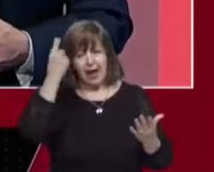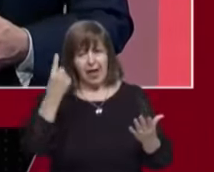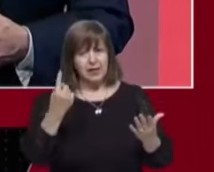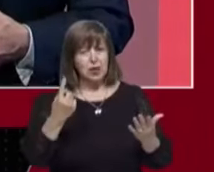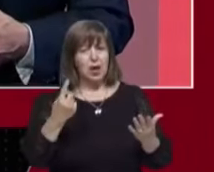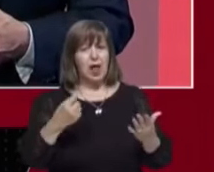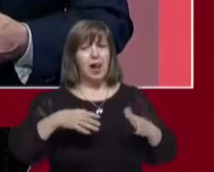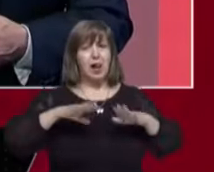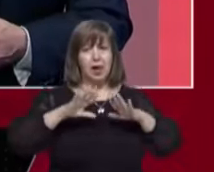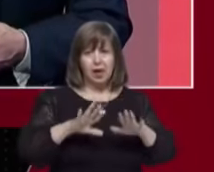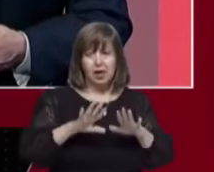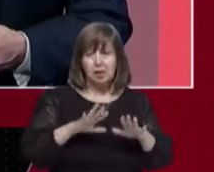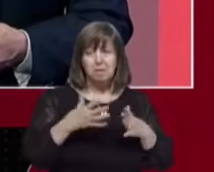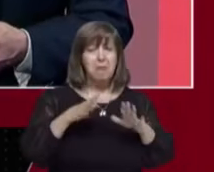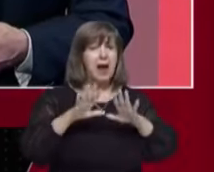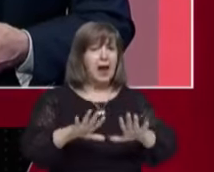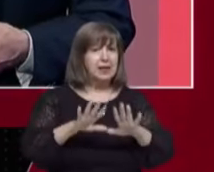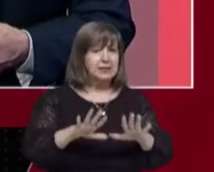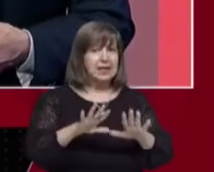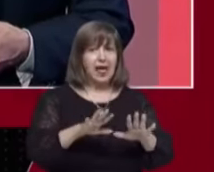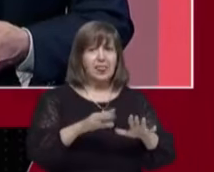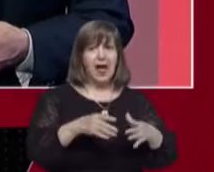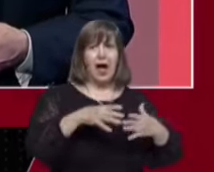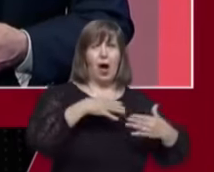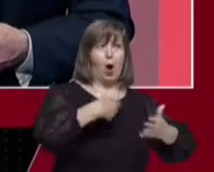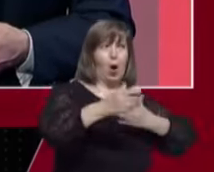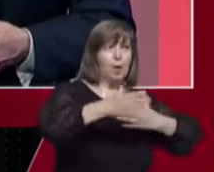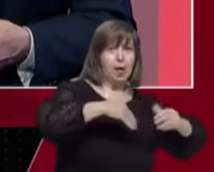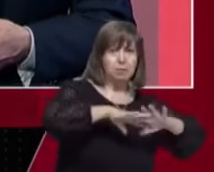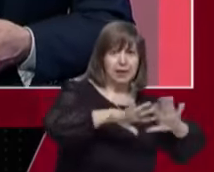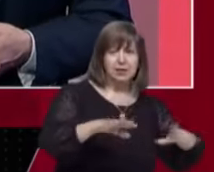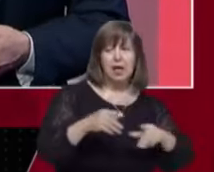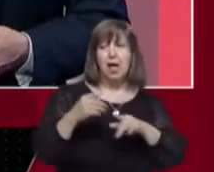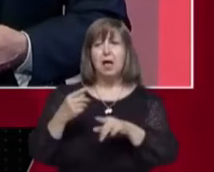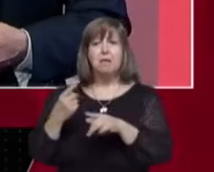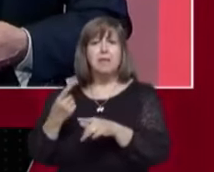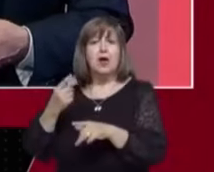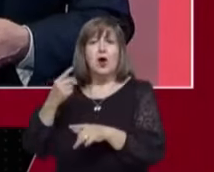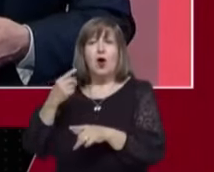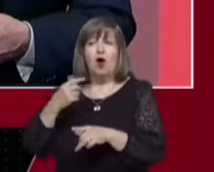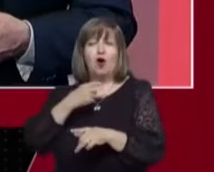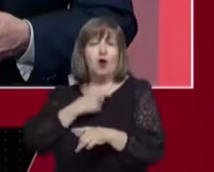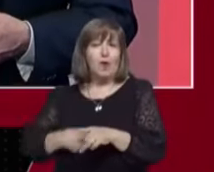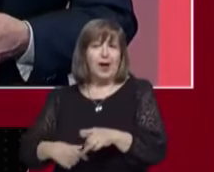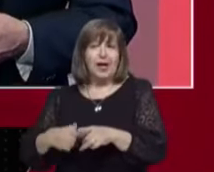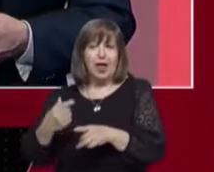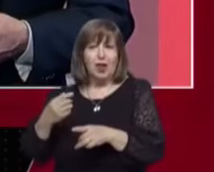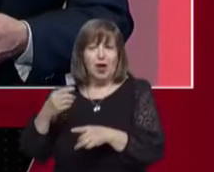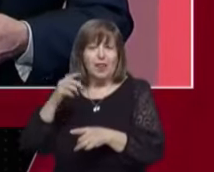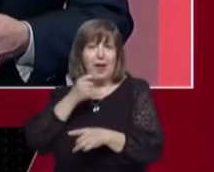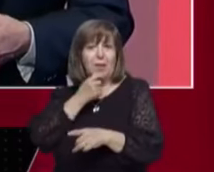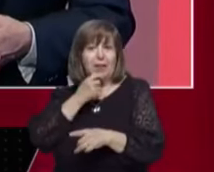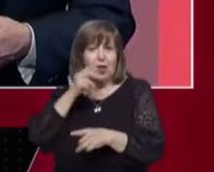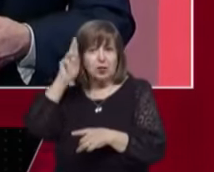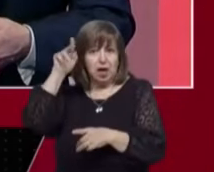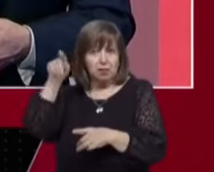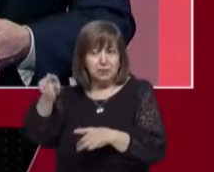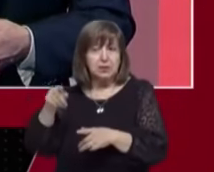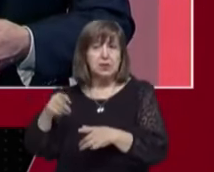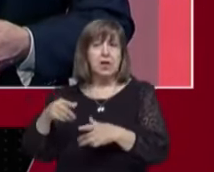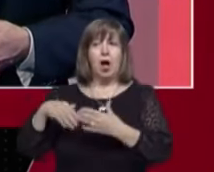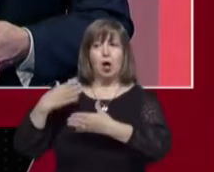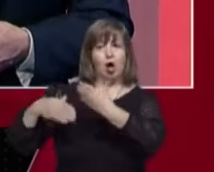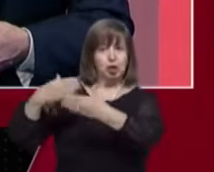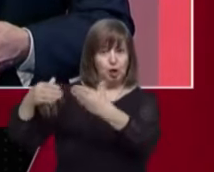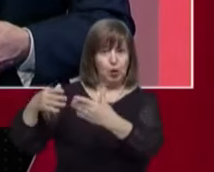totalmente paralizada, distinto lo provincial, con el IPB, el municipio y el gobierno de Alfredo Cornejo. Pero todo lo que es nación totalmente